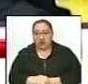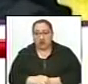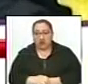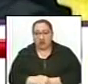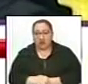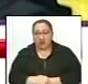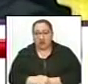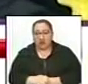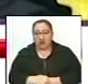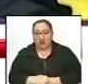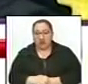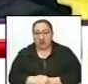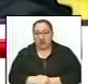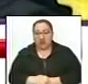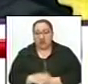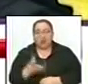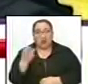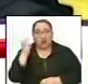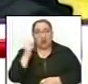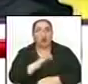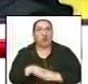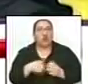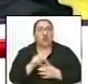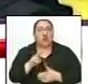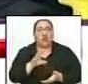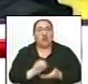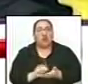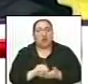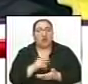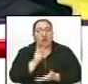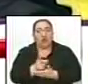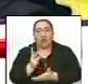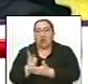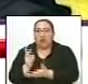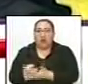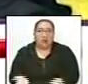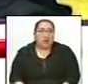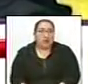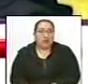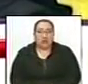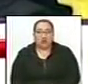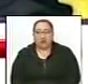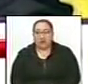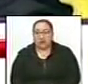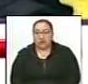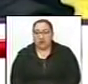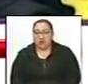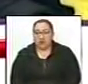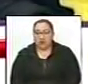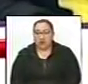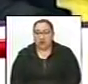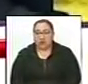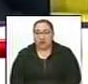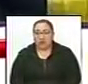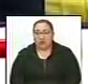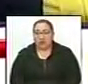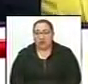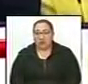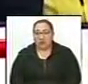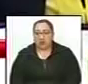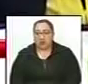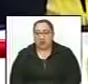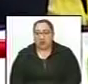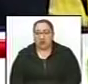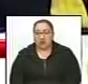previas, por favor. O queremos escuchar dos, tres veces los mismos argumentos. Procedamos, por favor, presidente, conforme señala